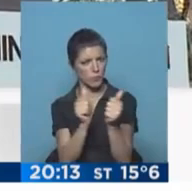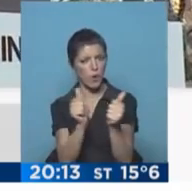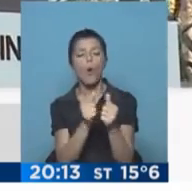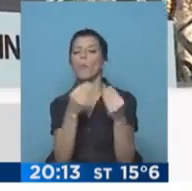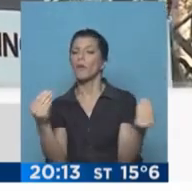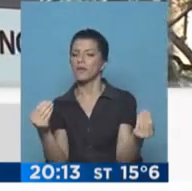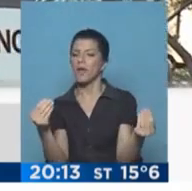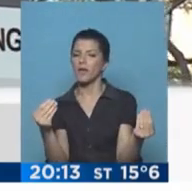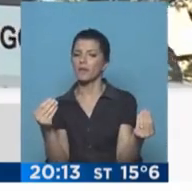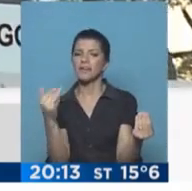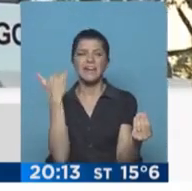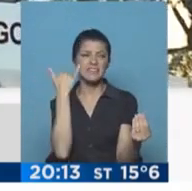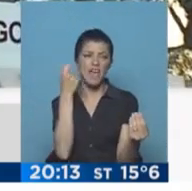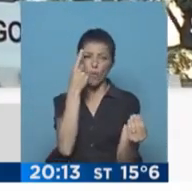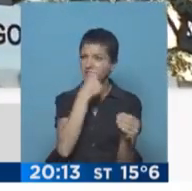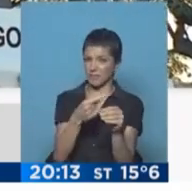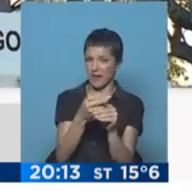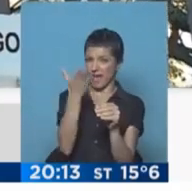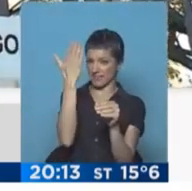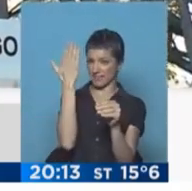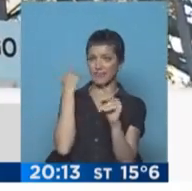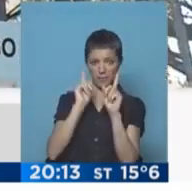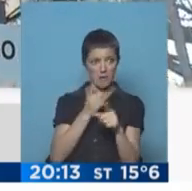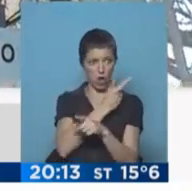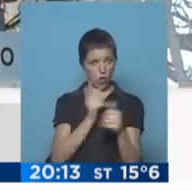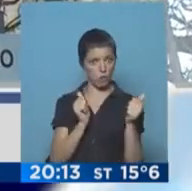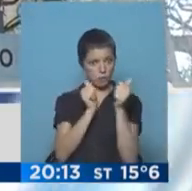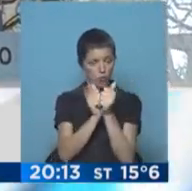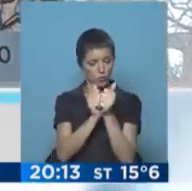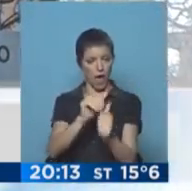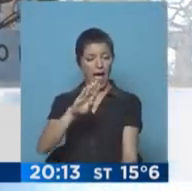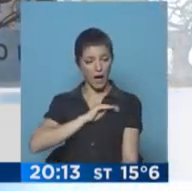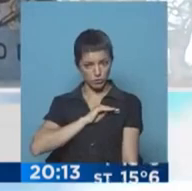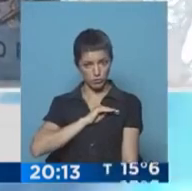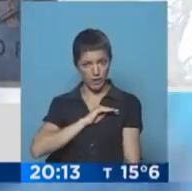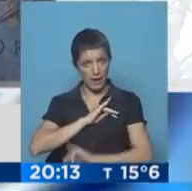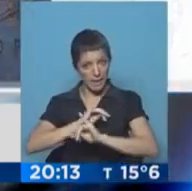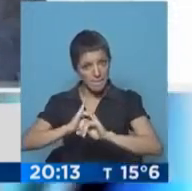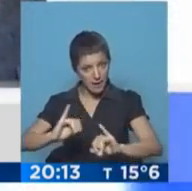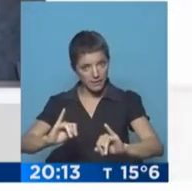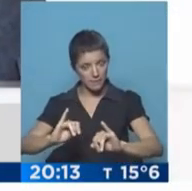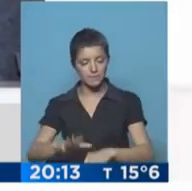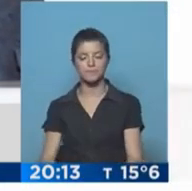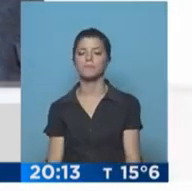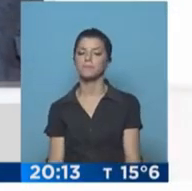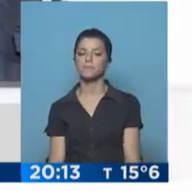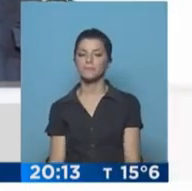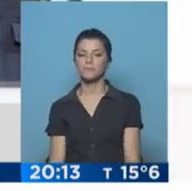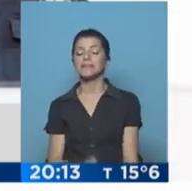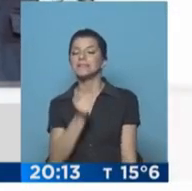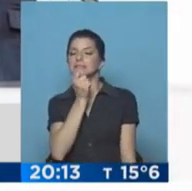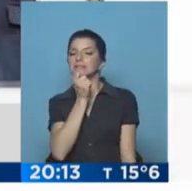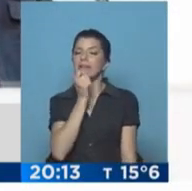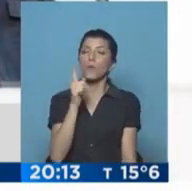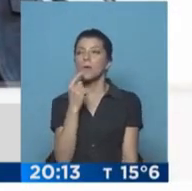ya menos de una semana que ya estuvieron también juntos en un acto de campaña electoral. Si quedaba alguna duda